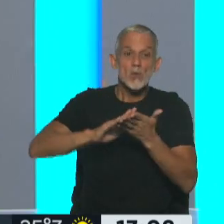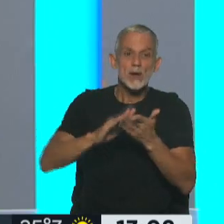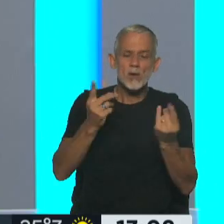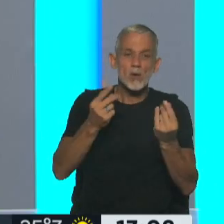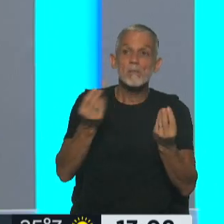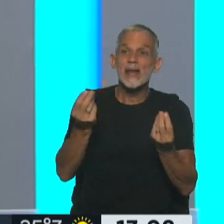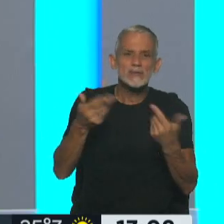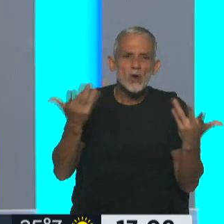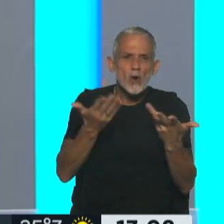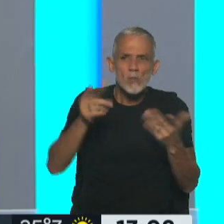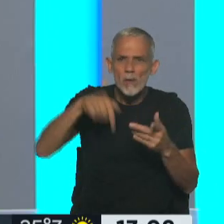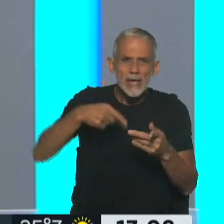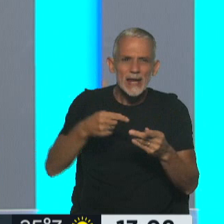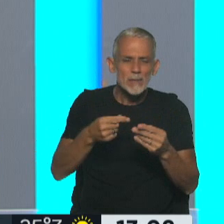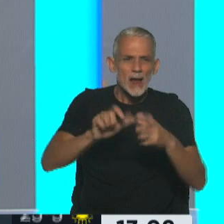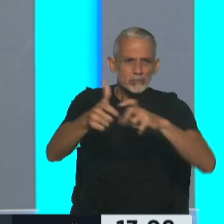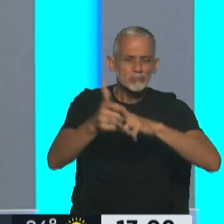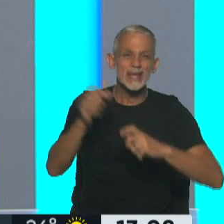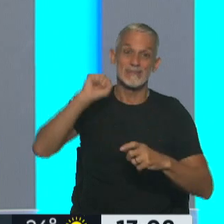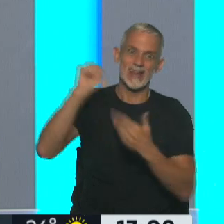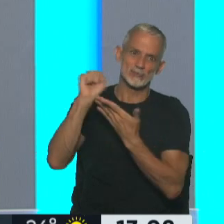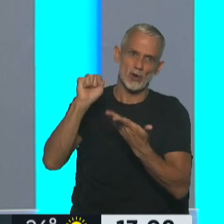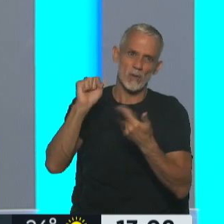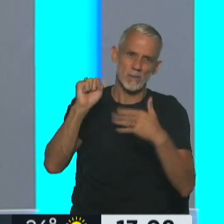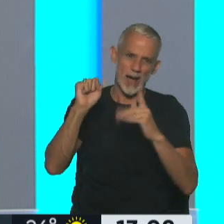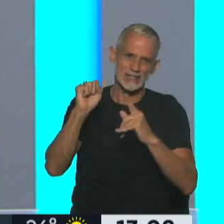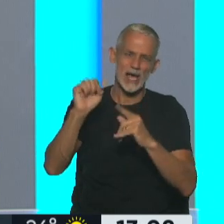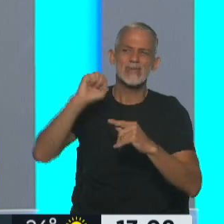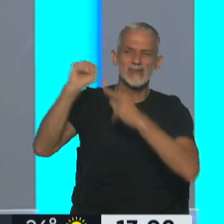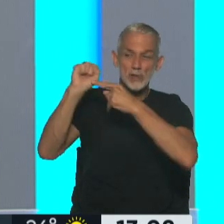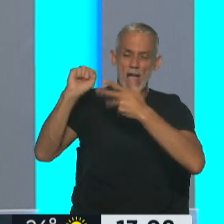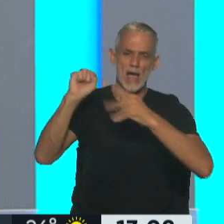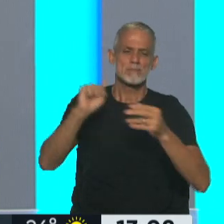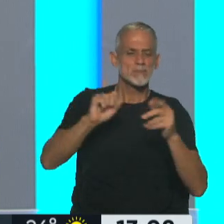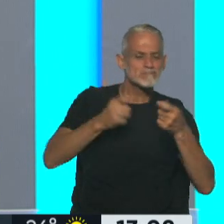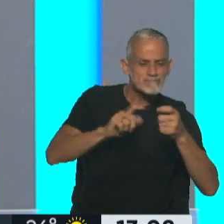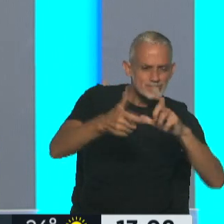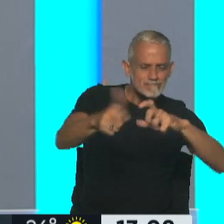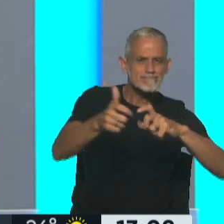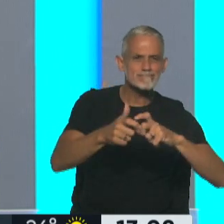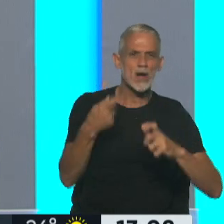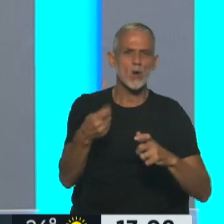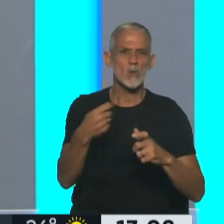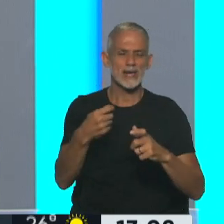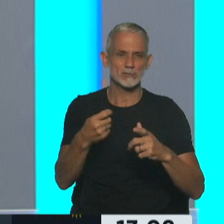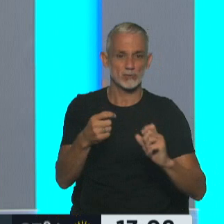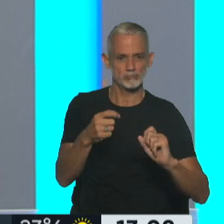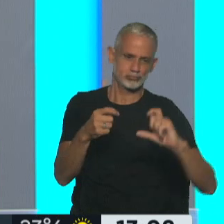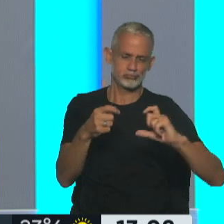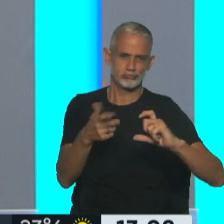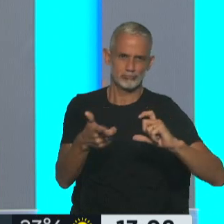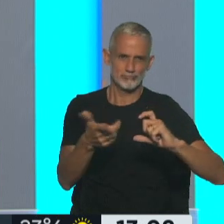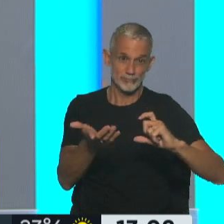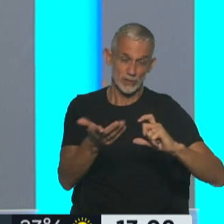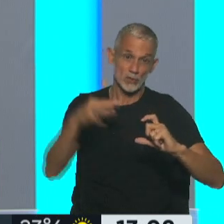índices porque principalmente el índice inflacionario, que es lo que generaría la posibilidad que